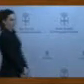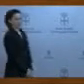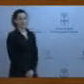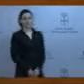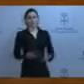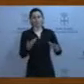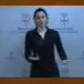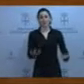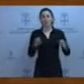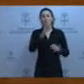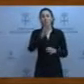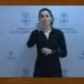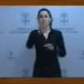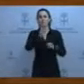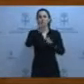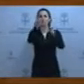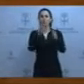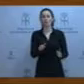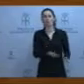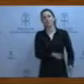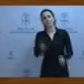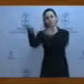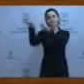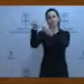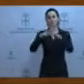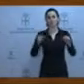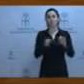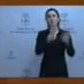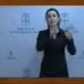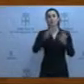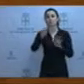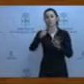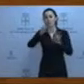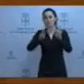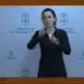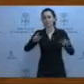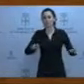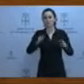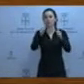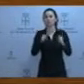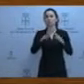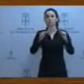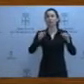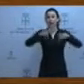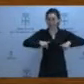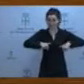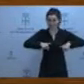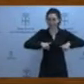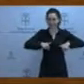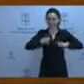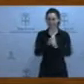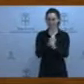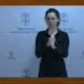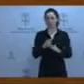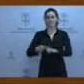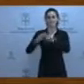INE, el 30% de los titulados abandona Asturias, cierto, pero el 68,8% de los universitarios trabaja aquí. cifras similares a la media